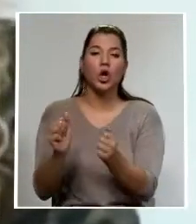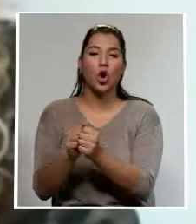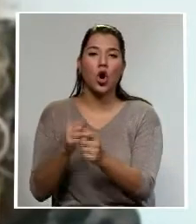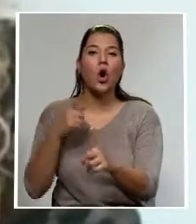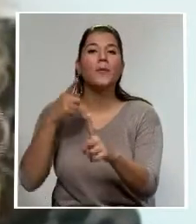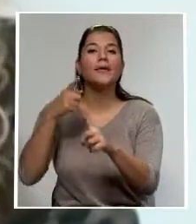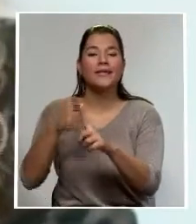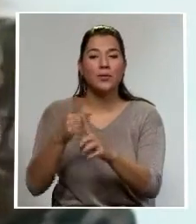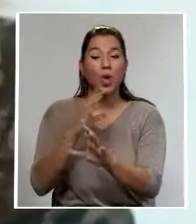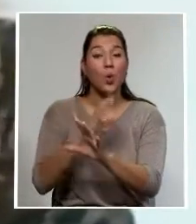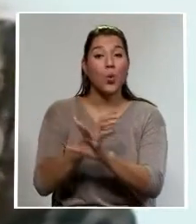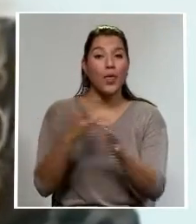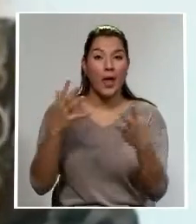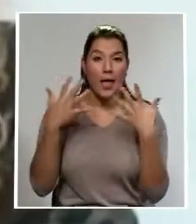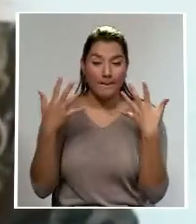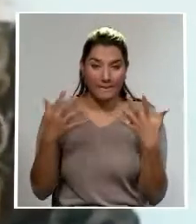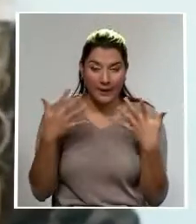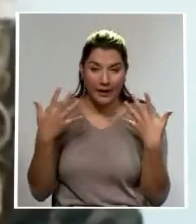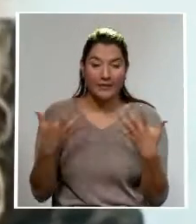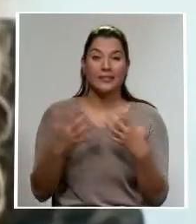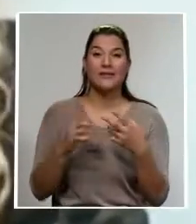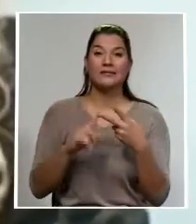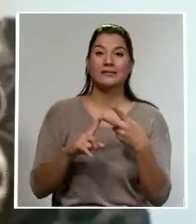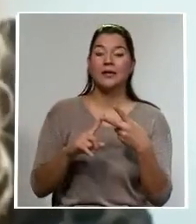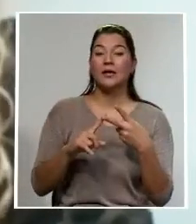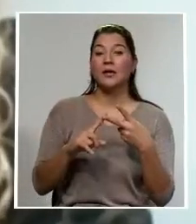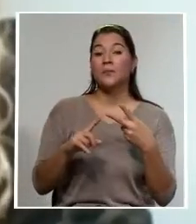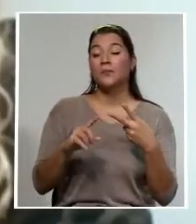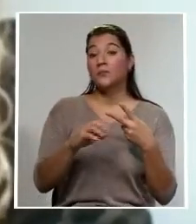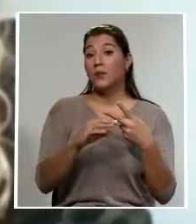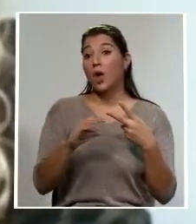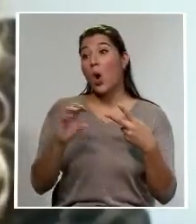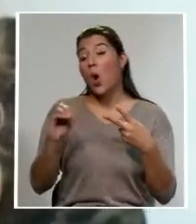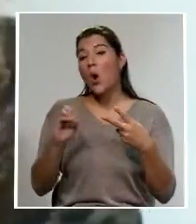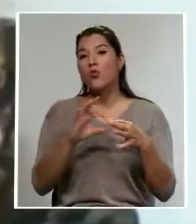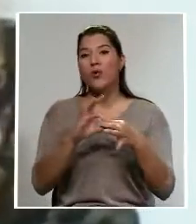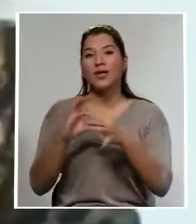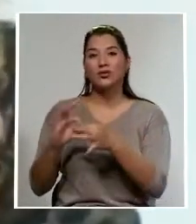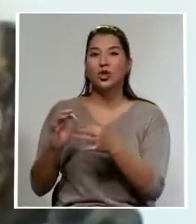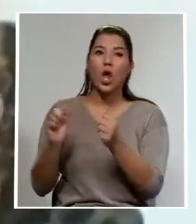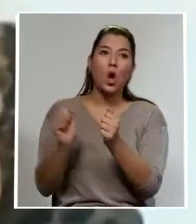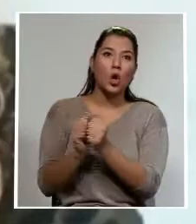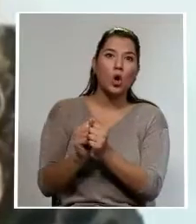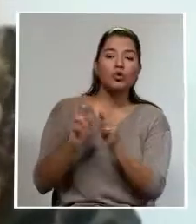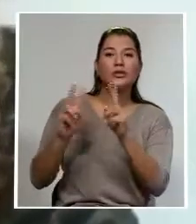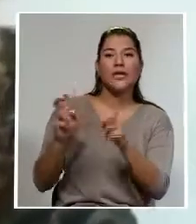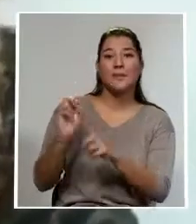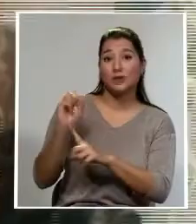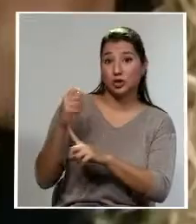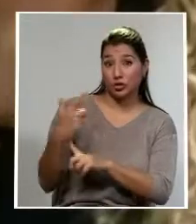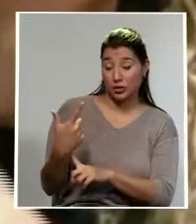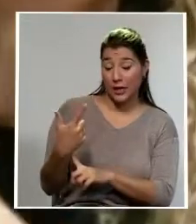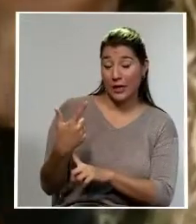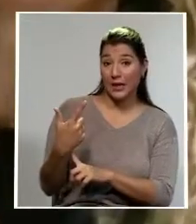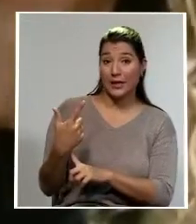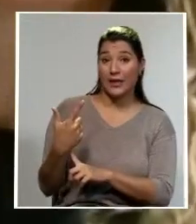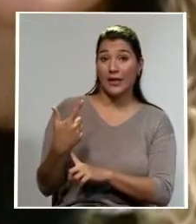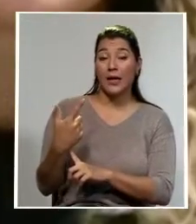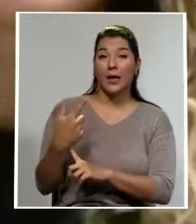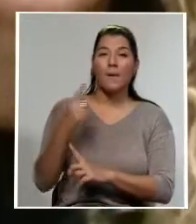permiten promover proyectos, obras o actividades que tengan que ver con el ámbito social, y estaríamos hablando